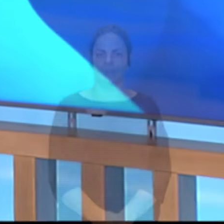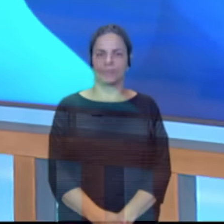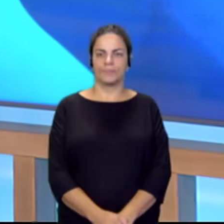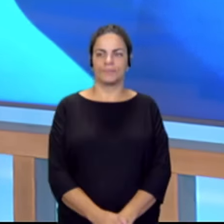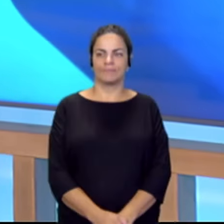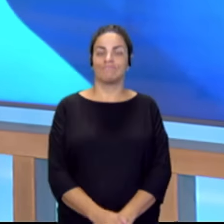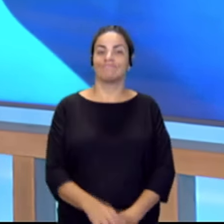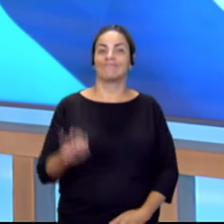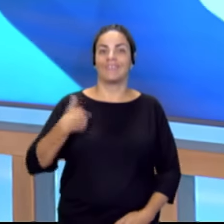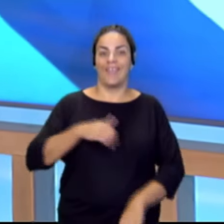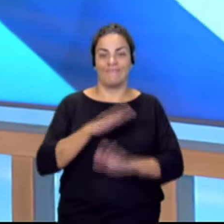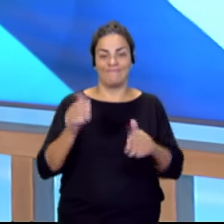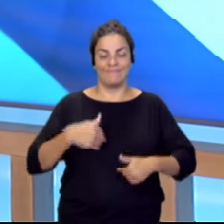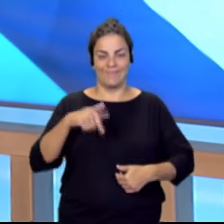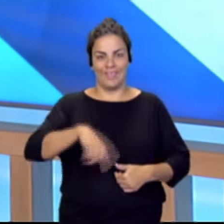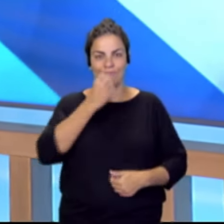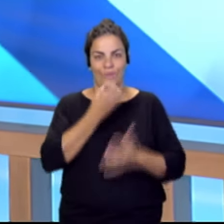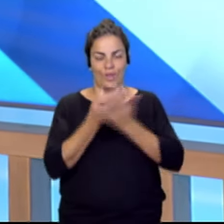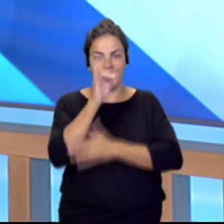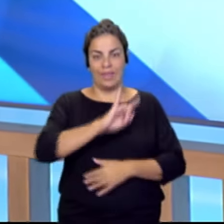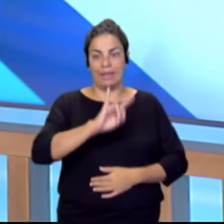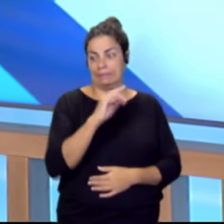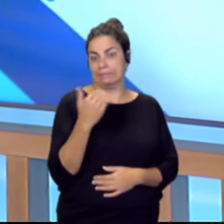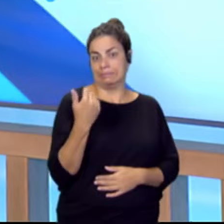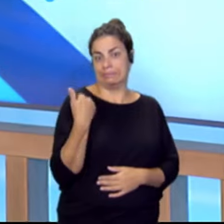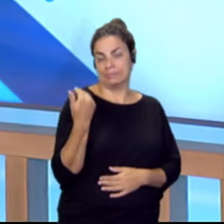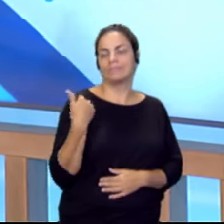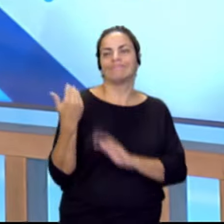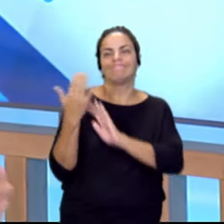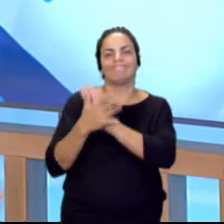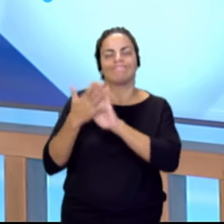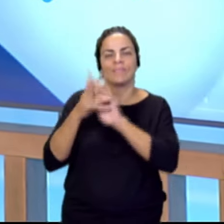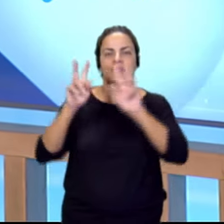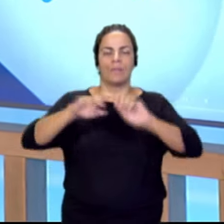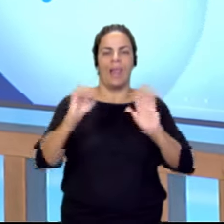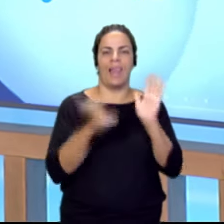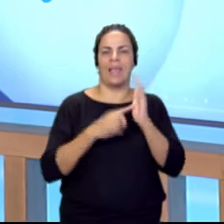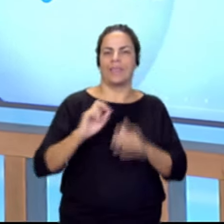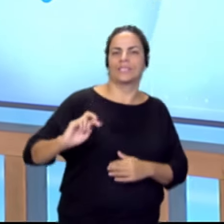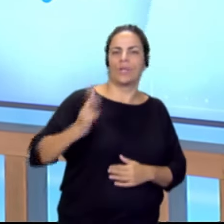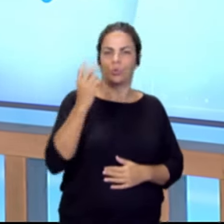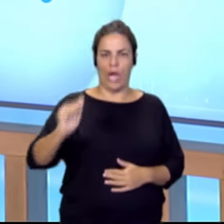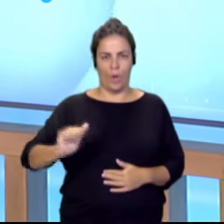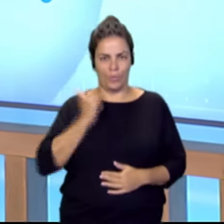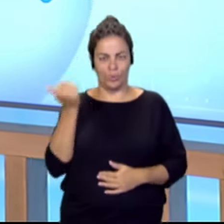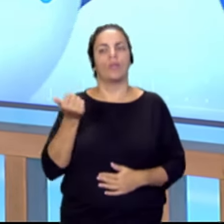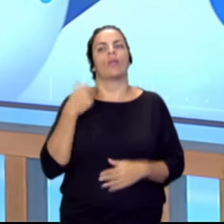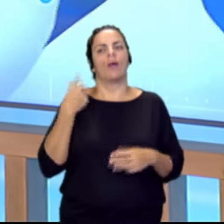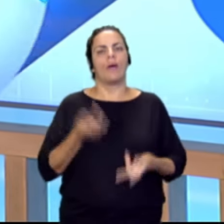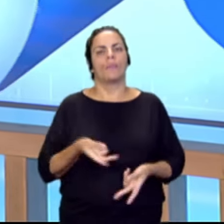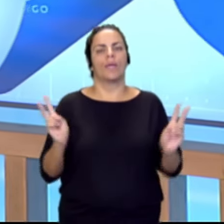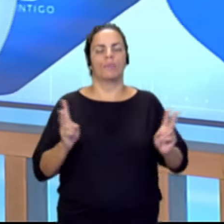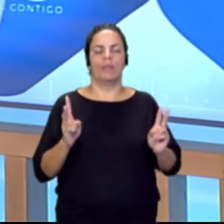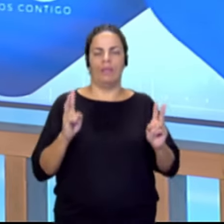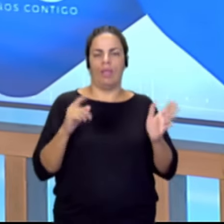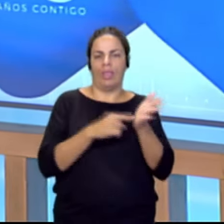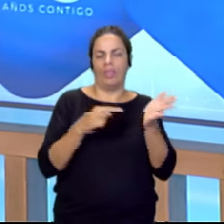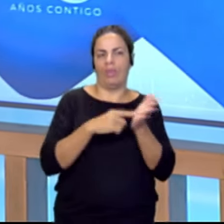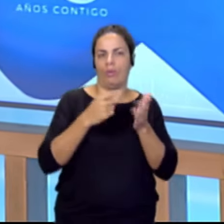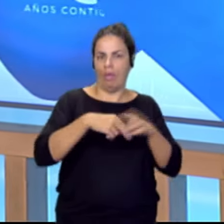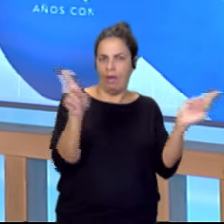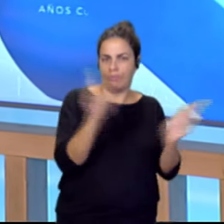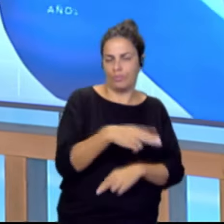Ya estamos de vuelta en Buenos Días Canarias y hablábamos hace tan solo unos minutos de la ley de segunda oportunidad que permite reestructurar o cancelar las